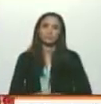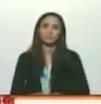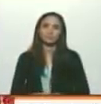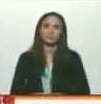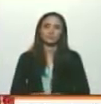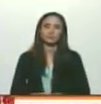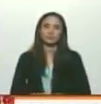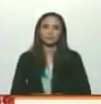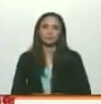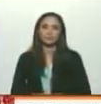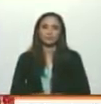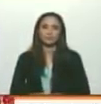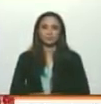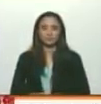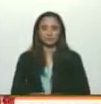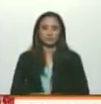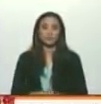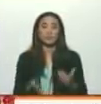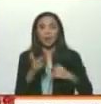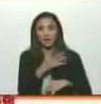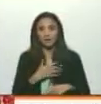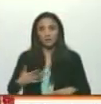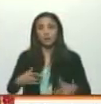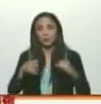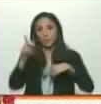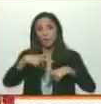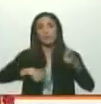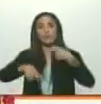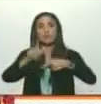Escotec. Y si quieres nos vendes al que tienes en España.